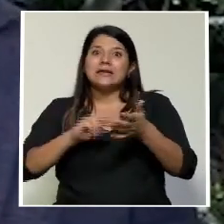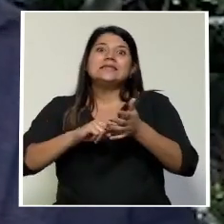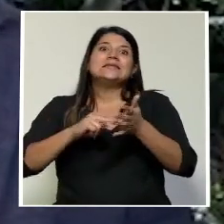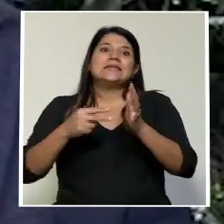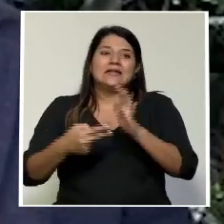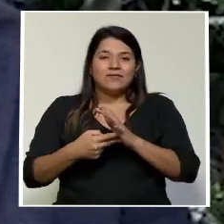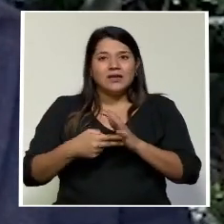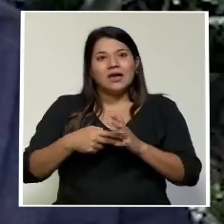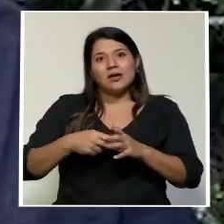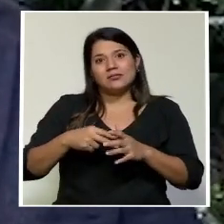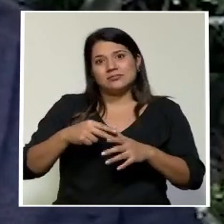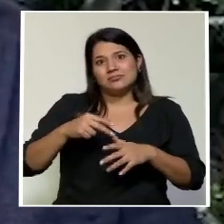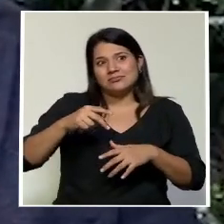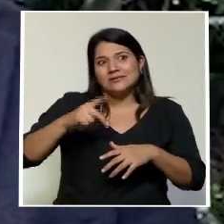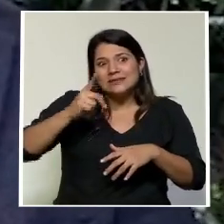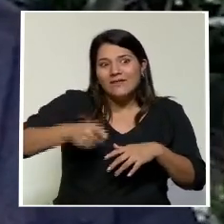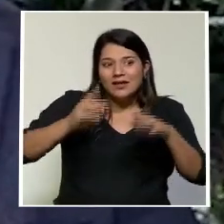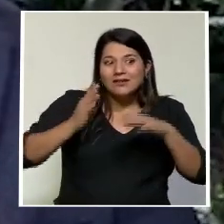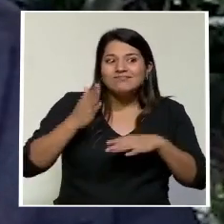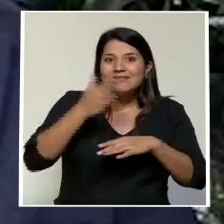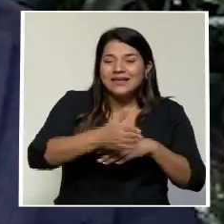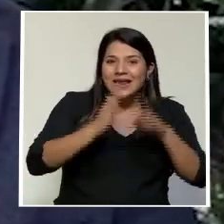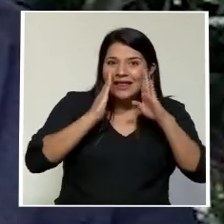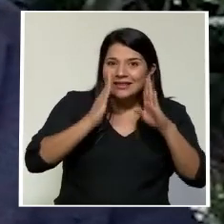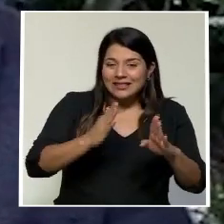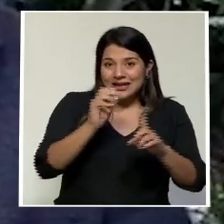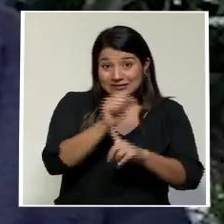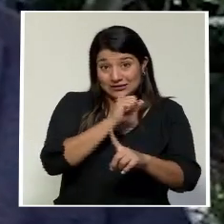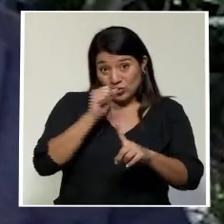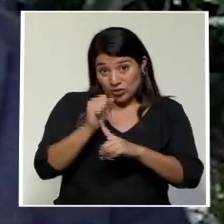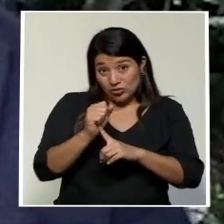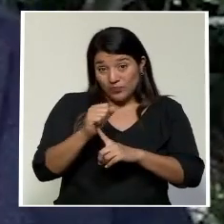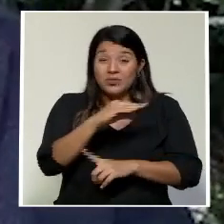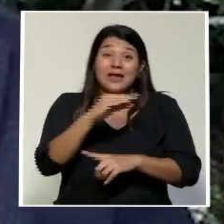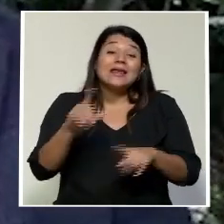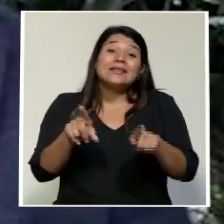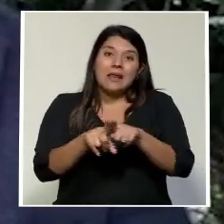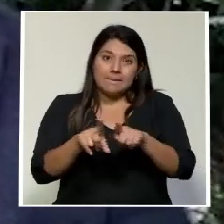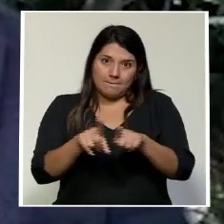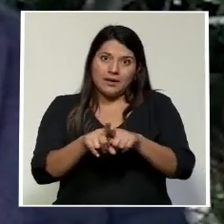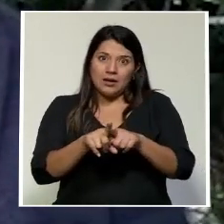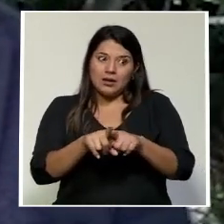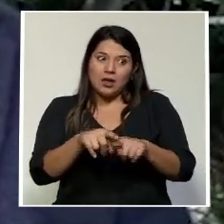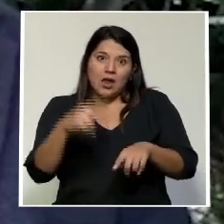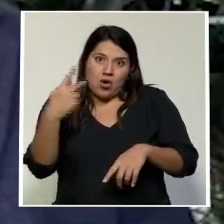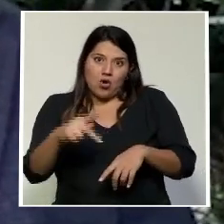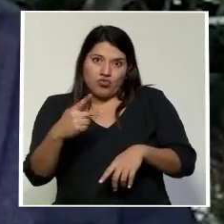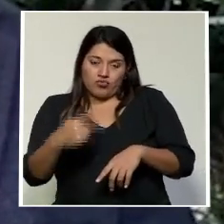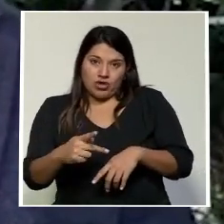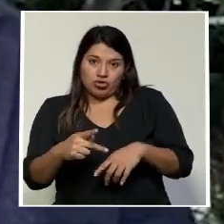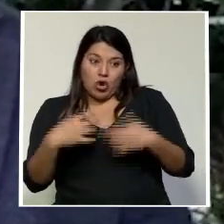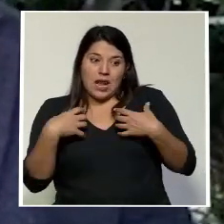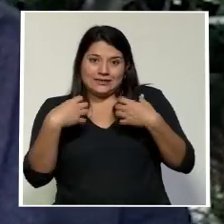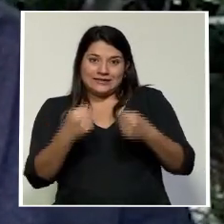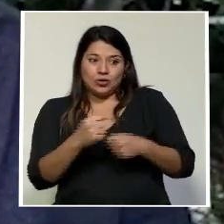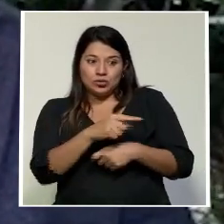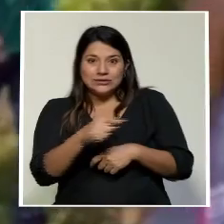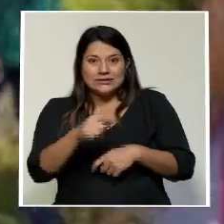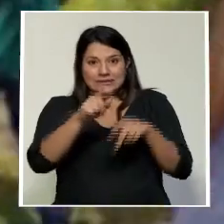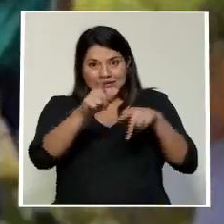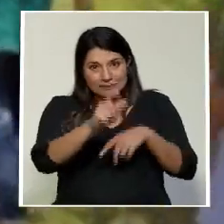poder abordar los temas y por supuesto que entonces también la misma salud de las personas que hacen estos